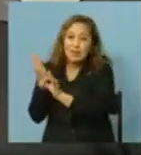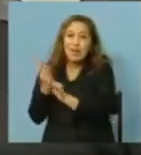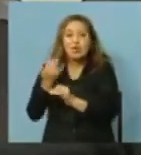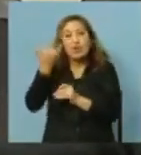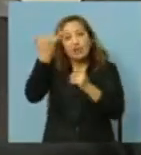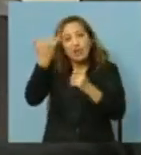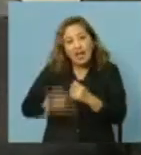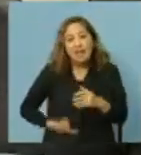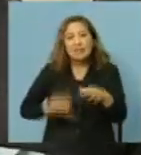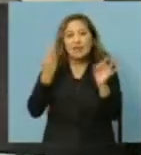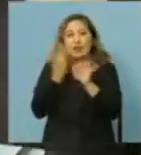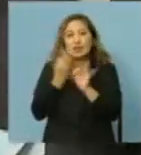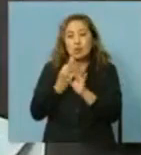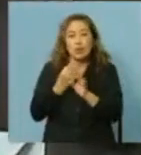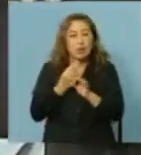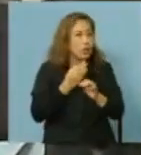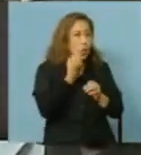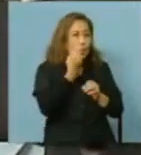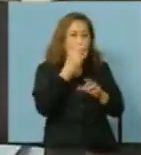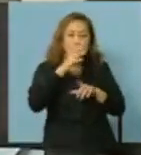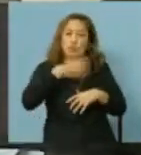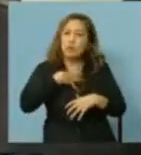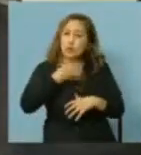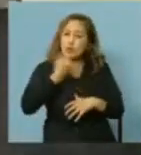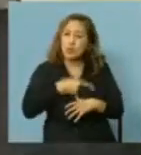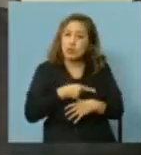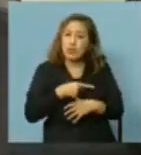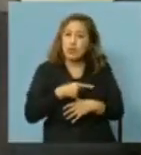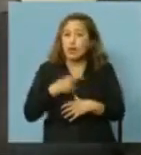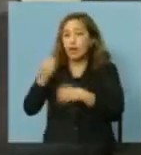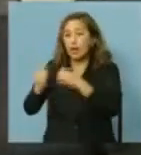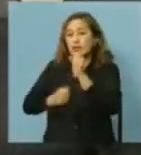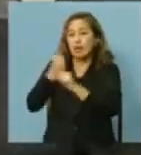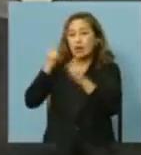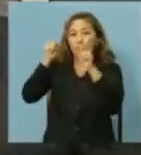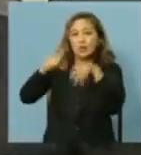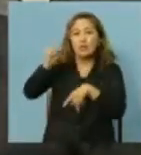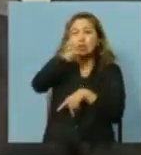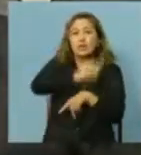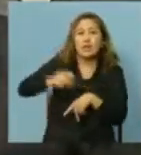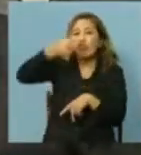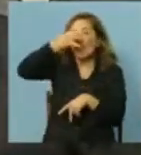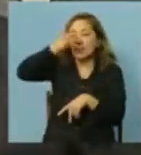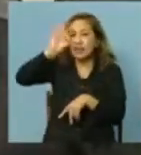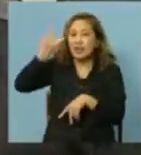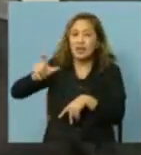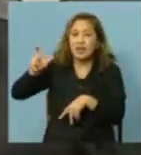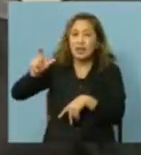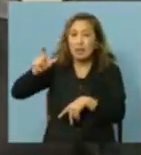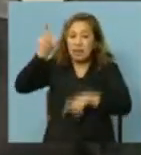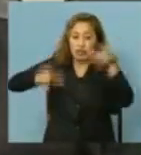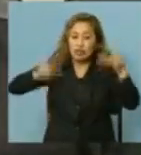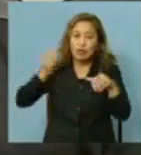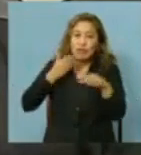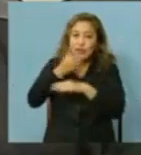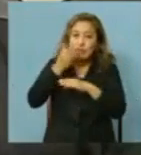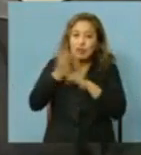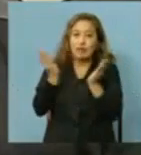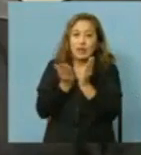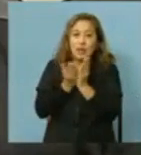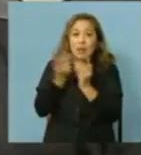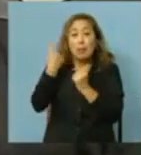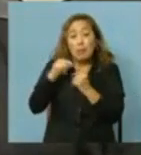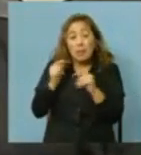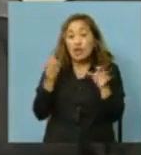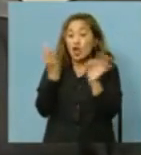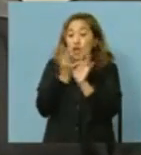un edificio propio. Nosotros, ¿cuántos alumnos vienen? Actualmente tenemos 120 alumnos, pero ya nos ha quedado